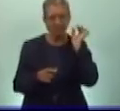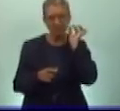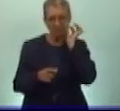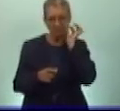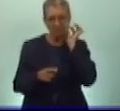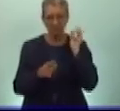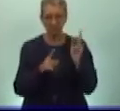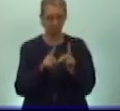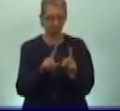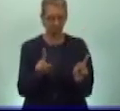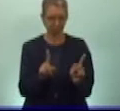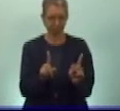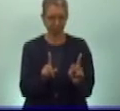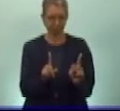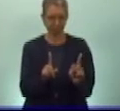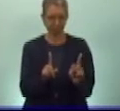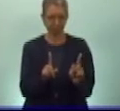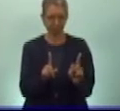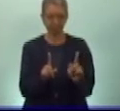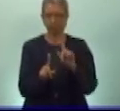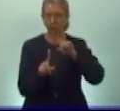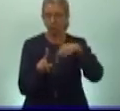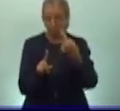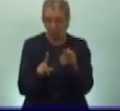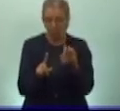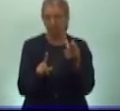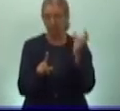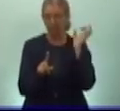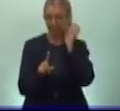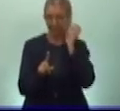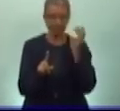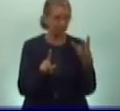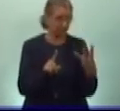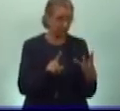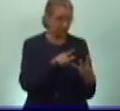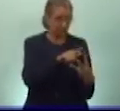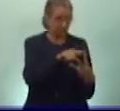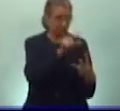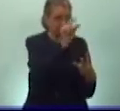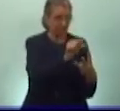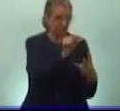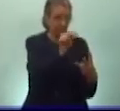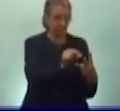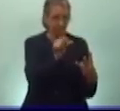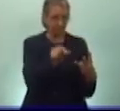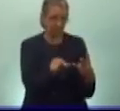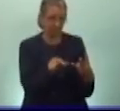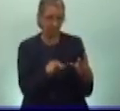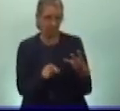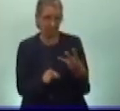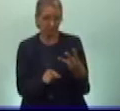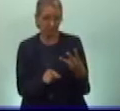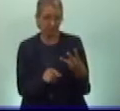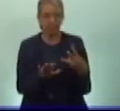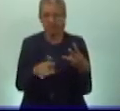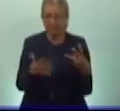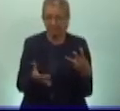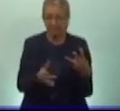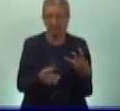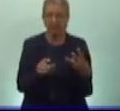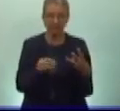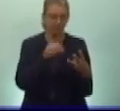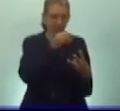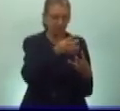niña, un niño y otra niña. O sea, 2 niñas y un niño son los 3 niños de forma genérica que tenemos. Y